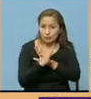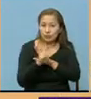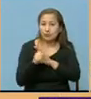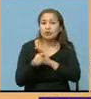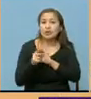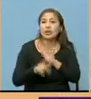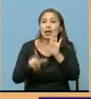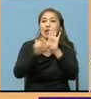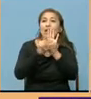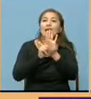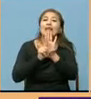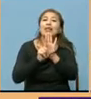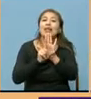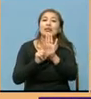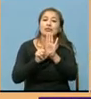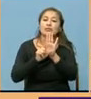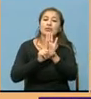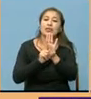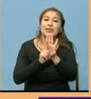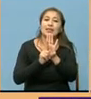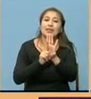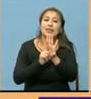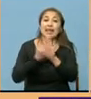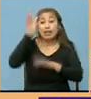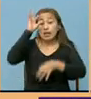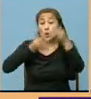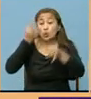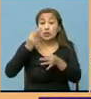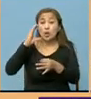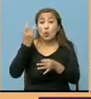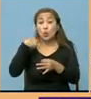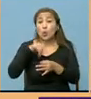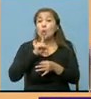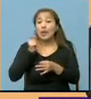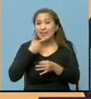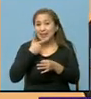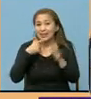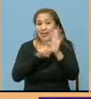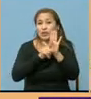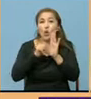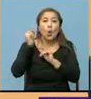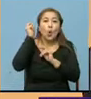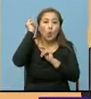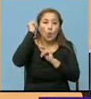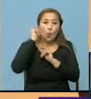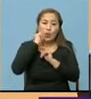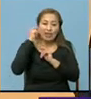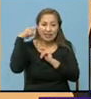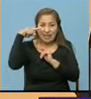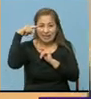ley orgánica de la ley orgánica del tribunal de cuentas- artículo ley 43 76